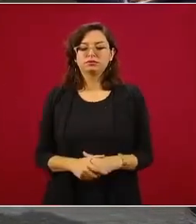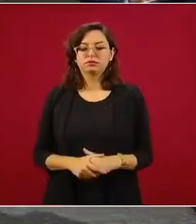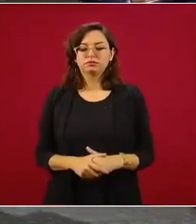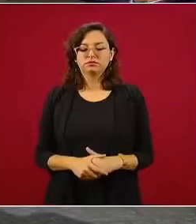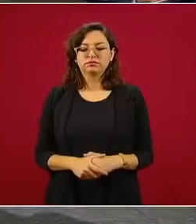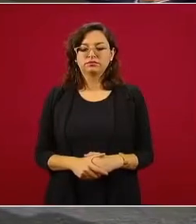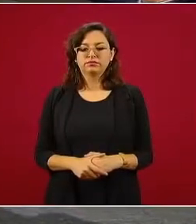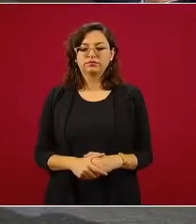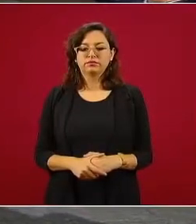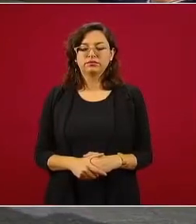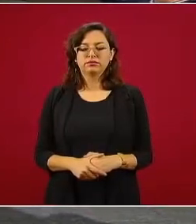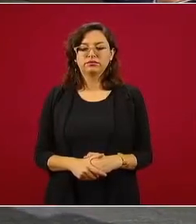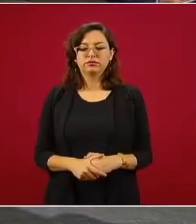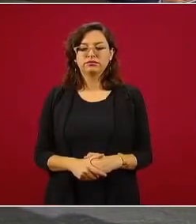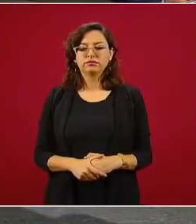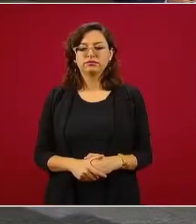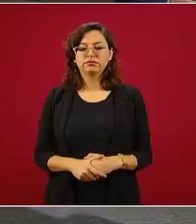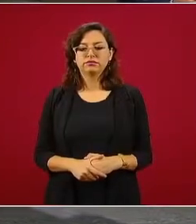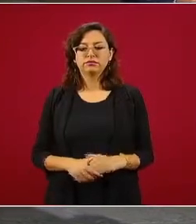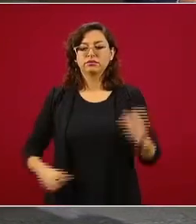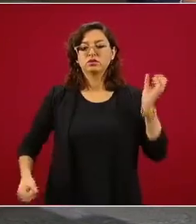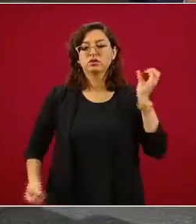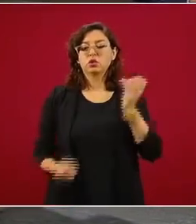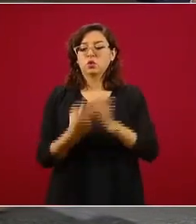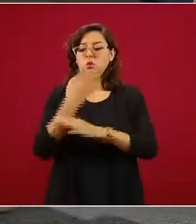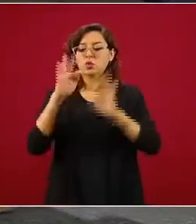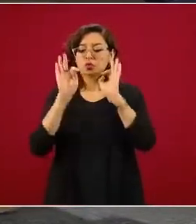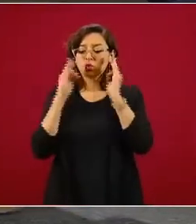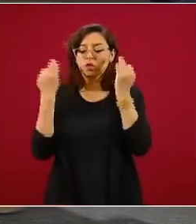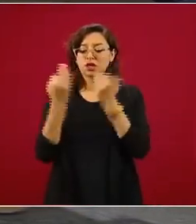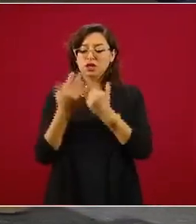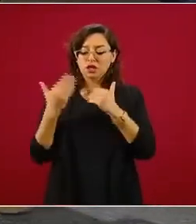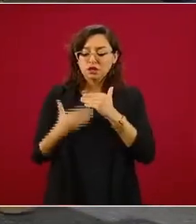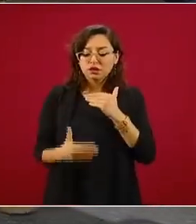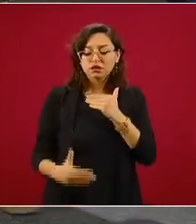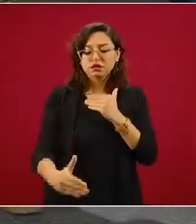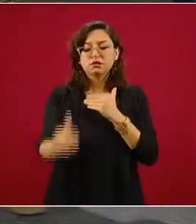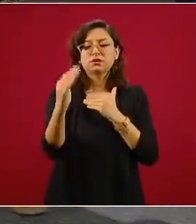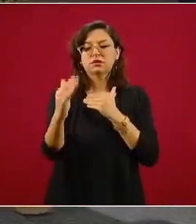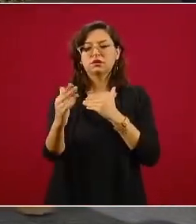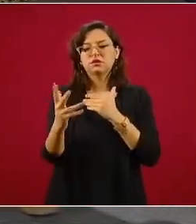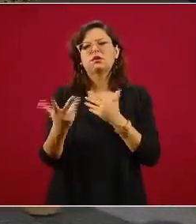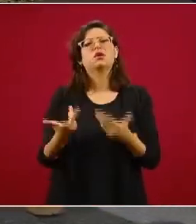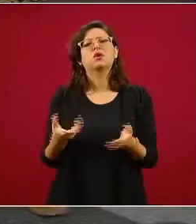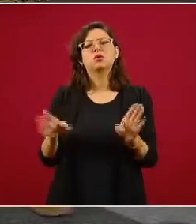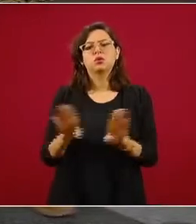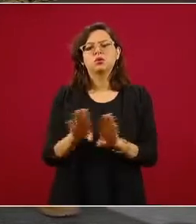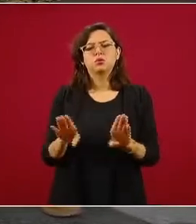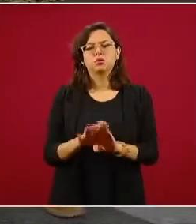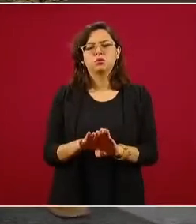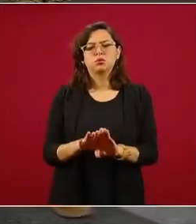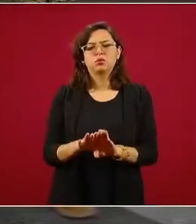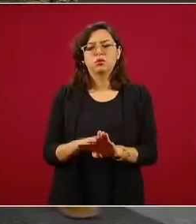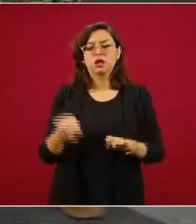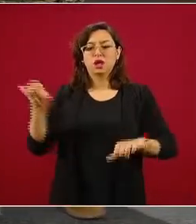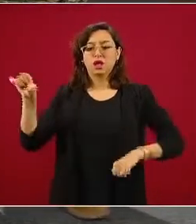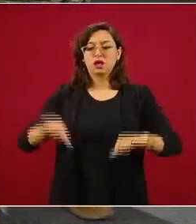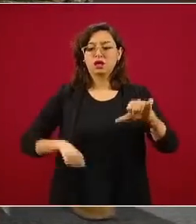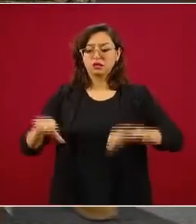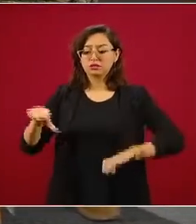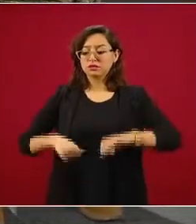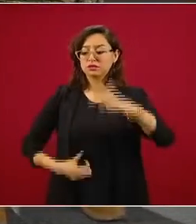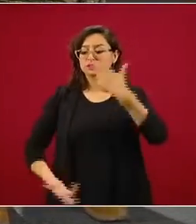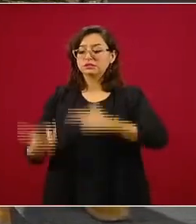La idea fundamental de la nueva normalidad es que tengamos un regreso gradual,